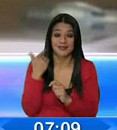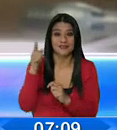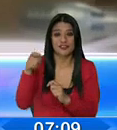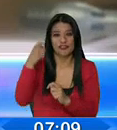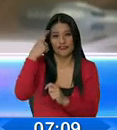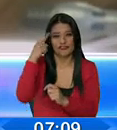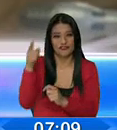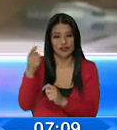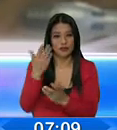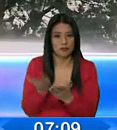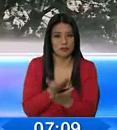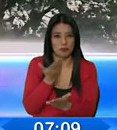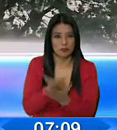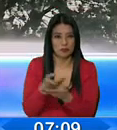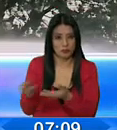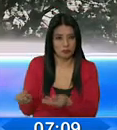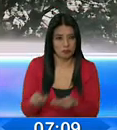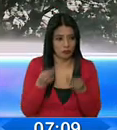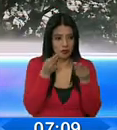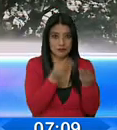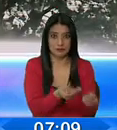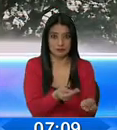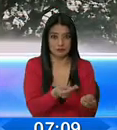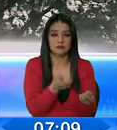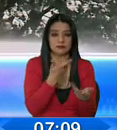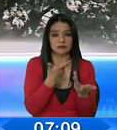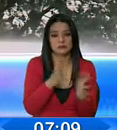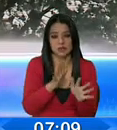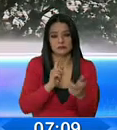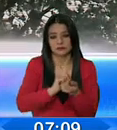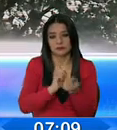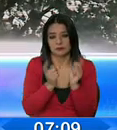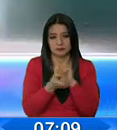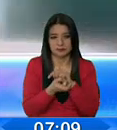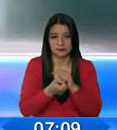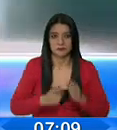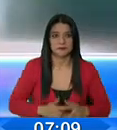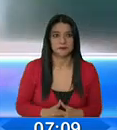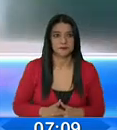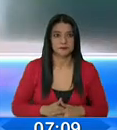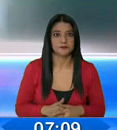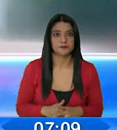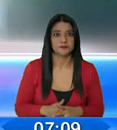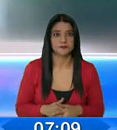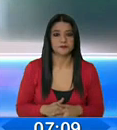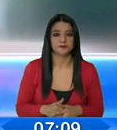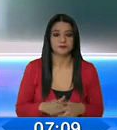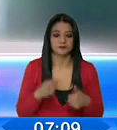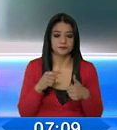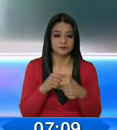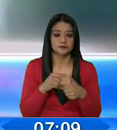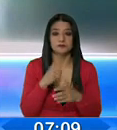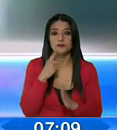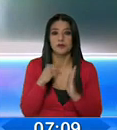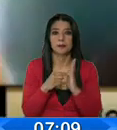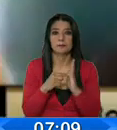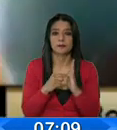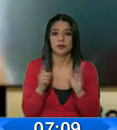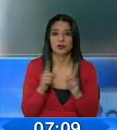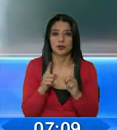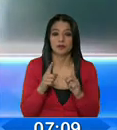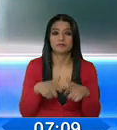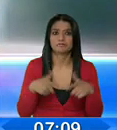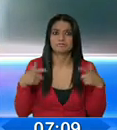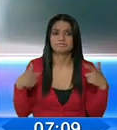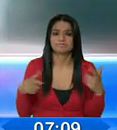era cuando fue enviado como proyecto por parte del Ejecutivo. No permitir que se genere un mega ministerio